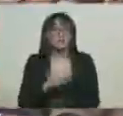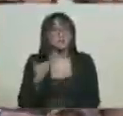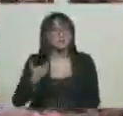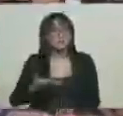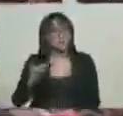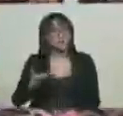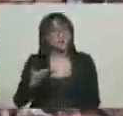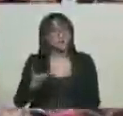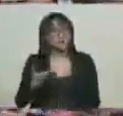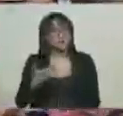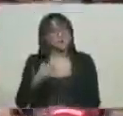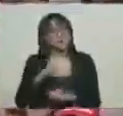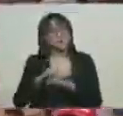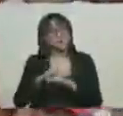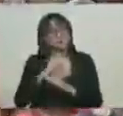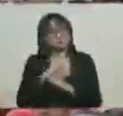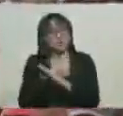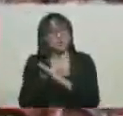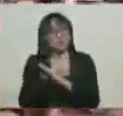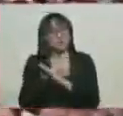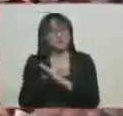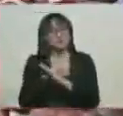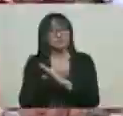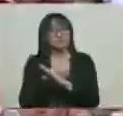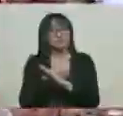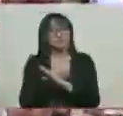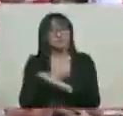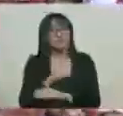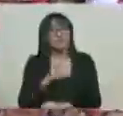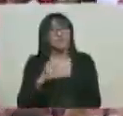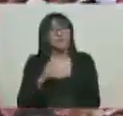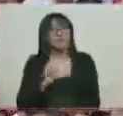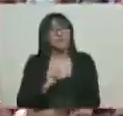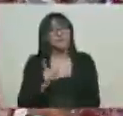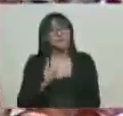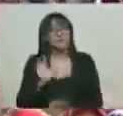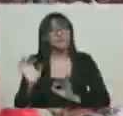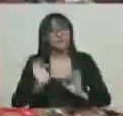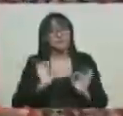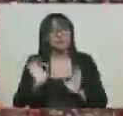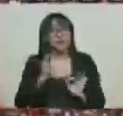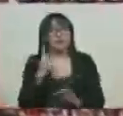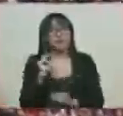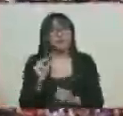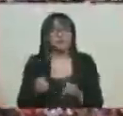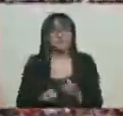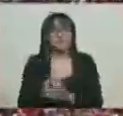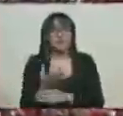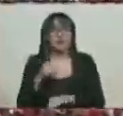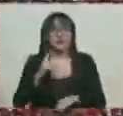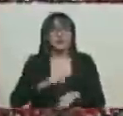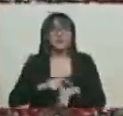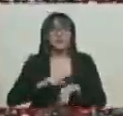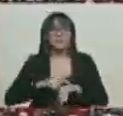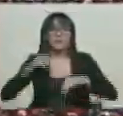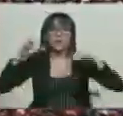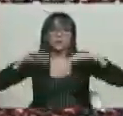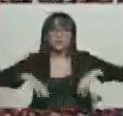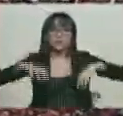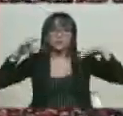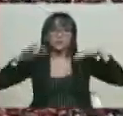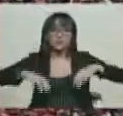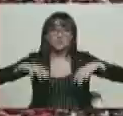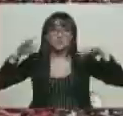de eso. Permíteme interrumpir. Tenemos que prepararnos porque el 20 de mayo es tiempo de lluvia.